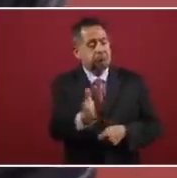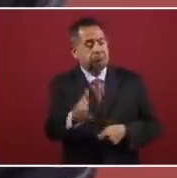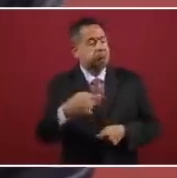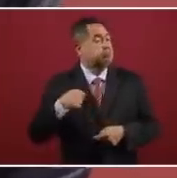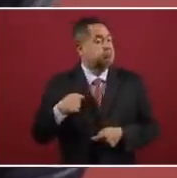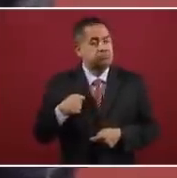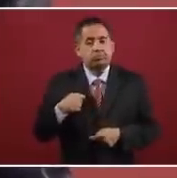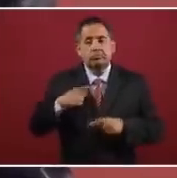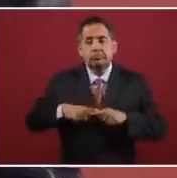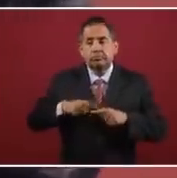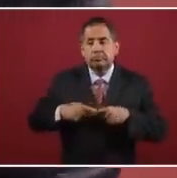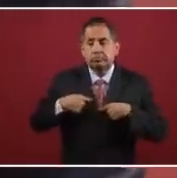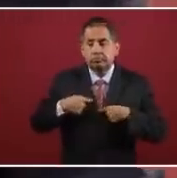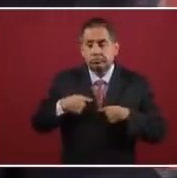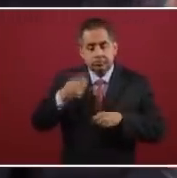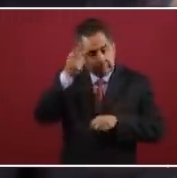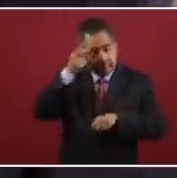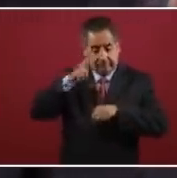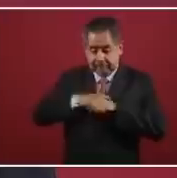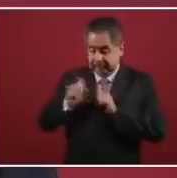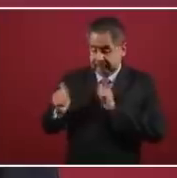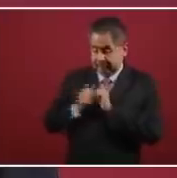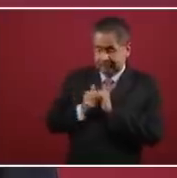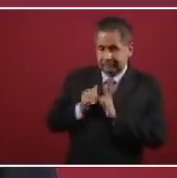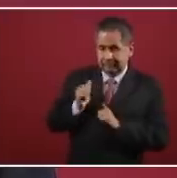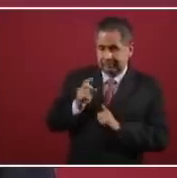era un director adjunto,